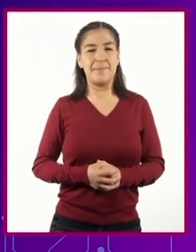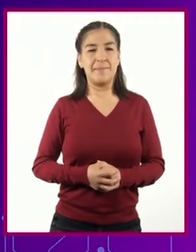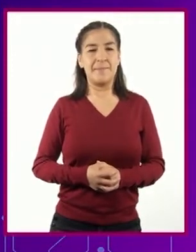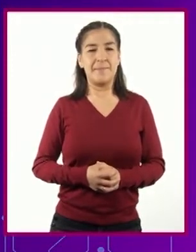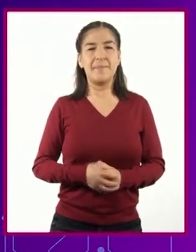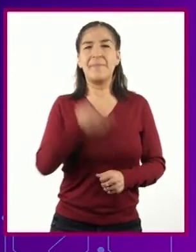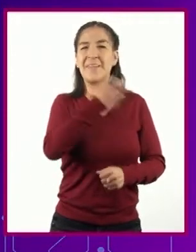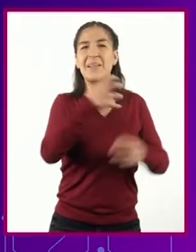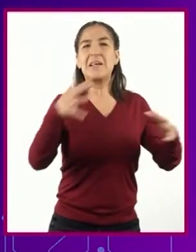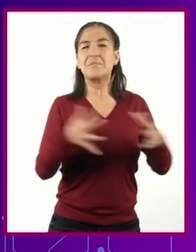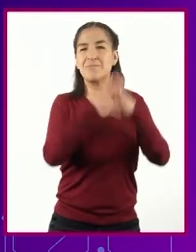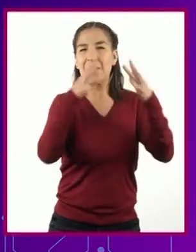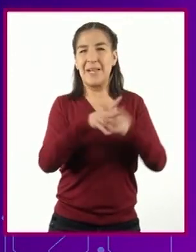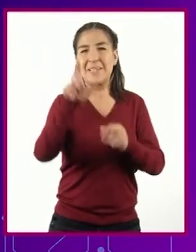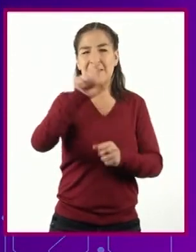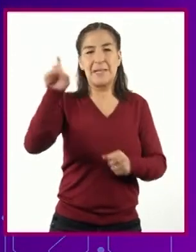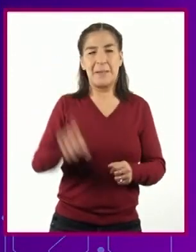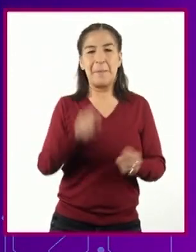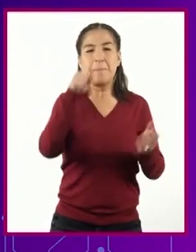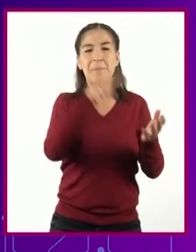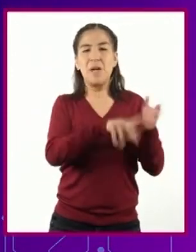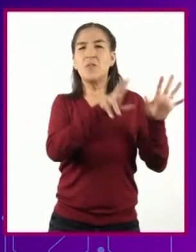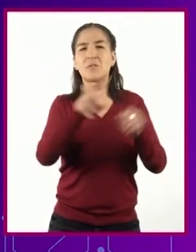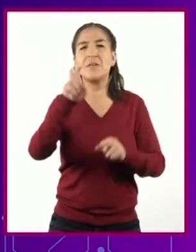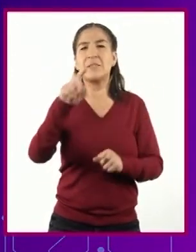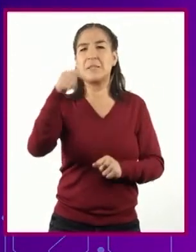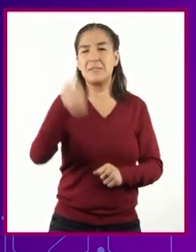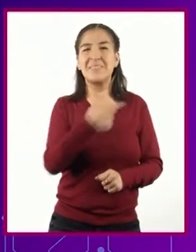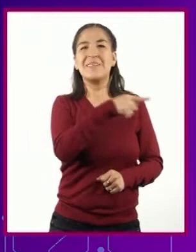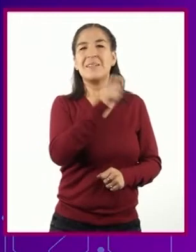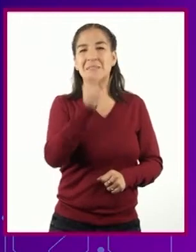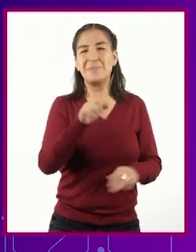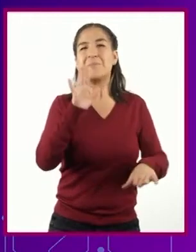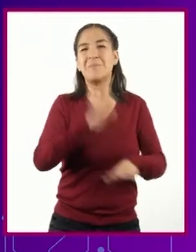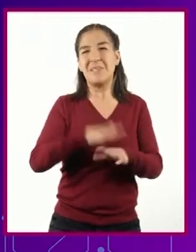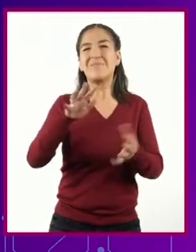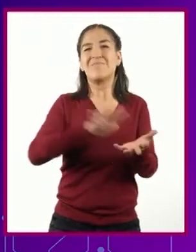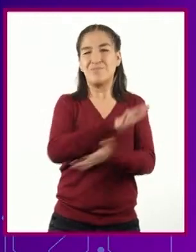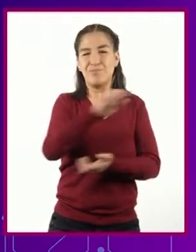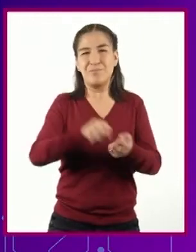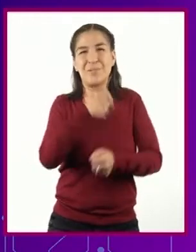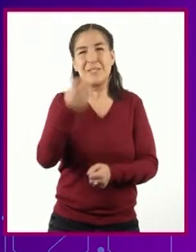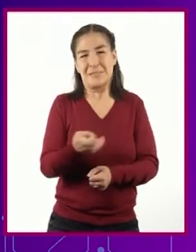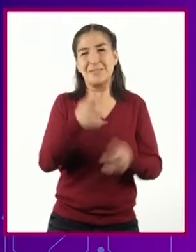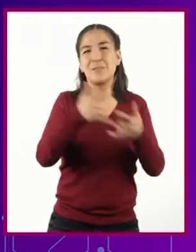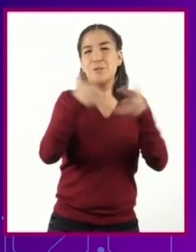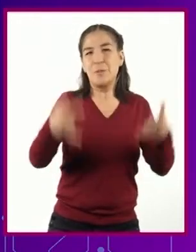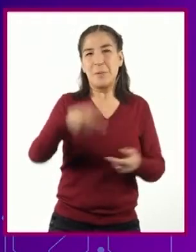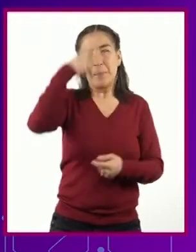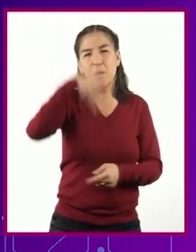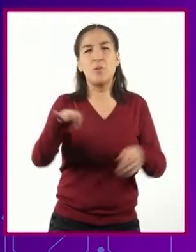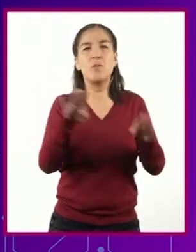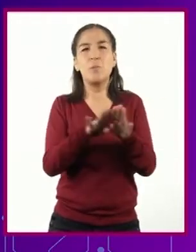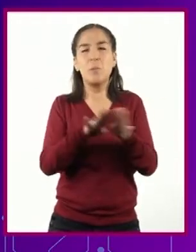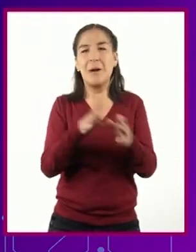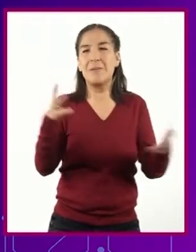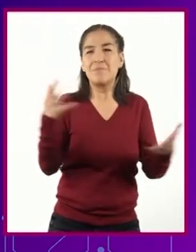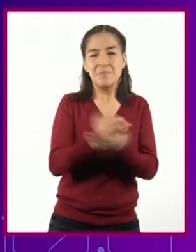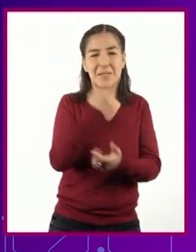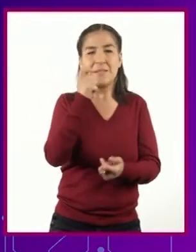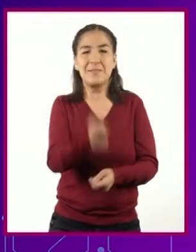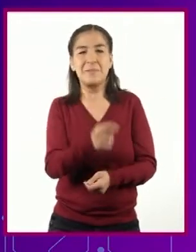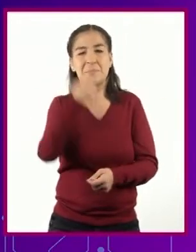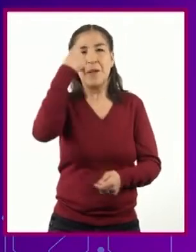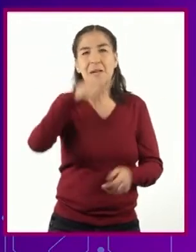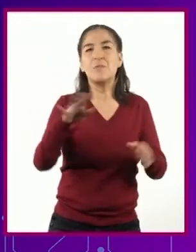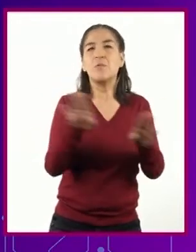La Guerra de Texas de 1836 es uno de los episodios más dramáticos en la historia de México. Es la ejecución exitosa de un intento